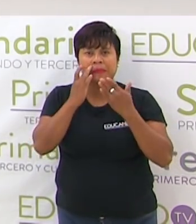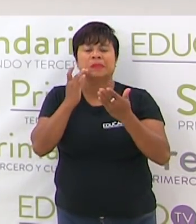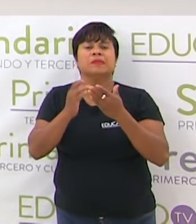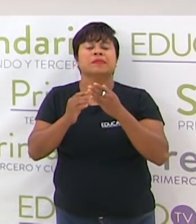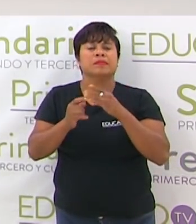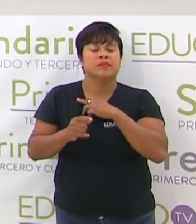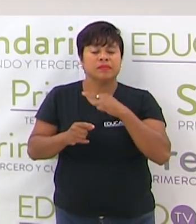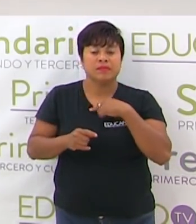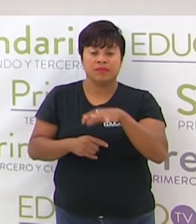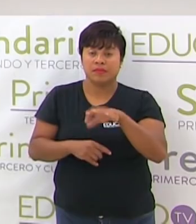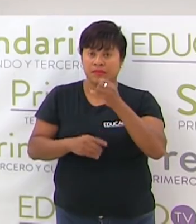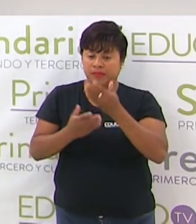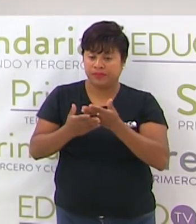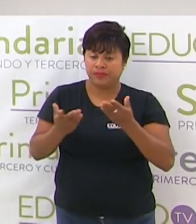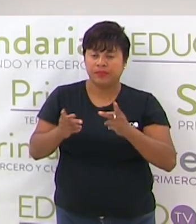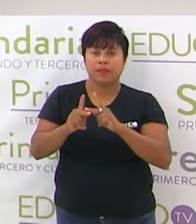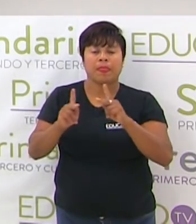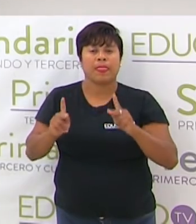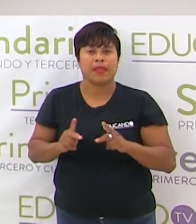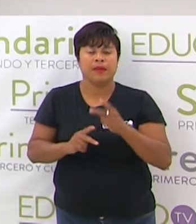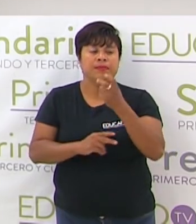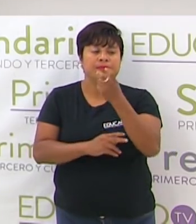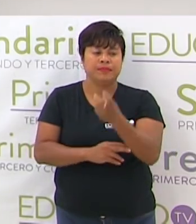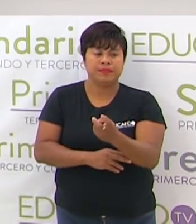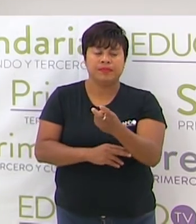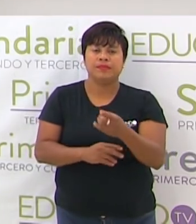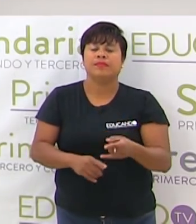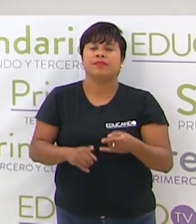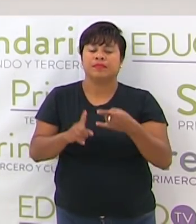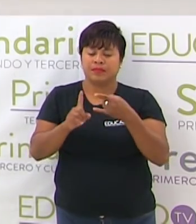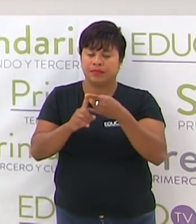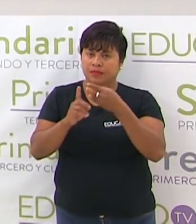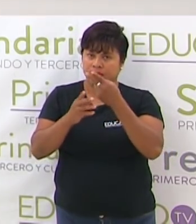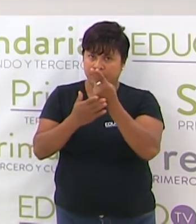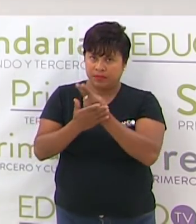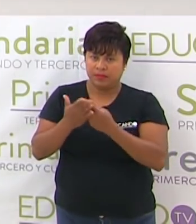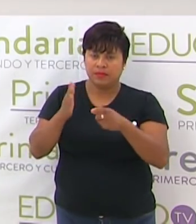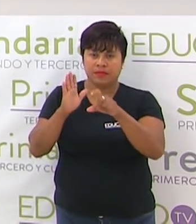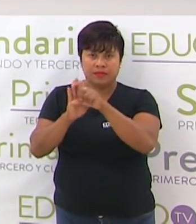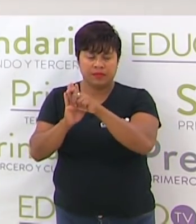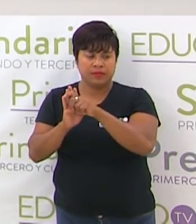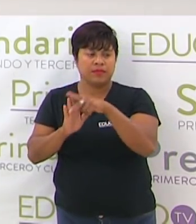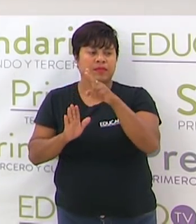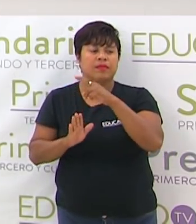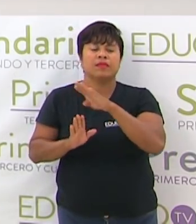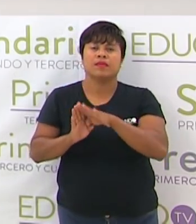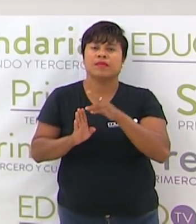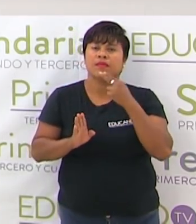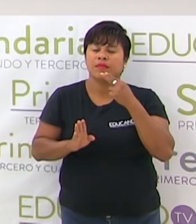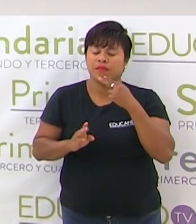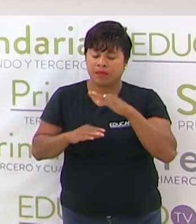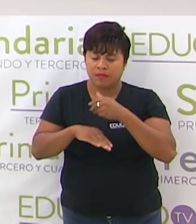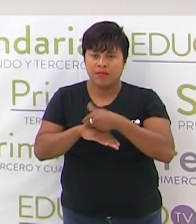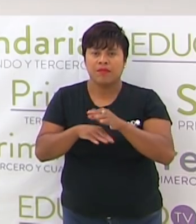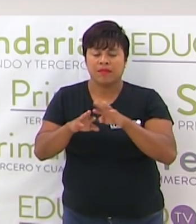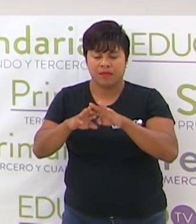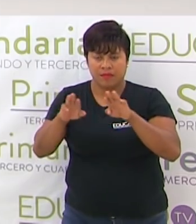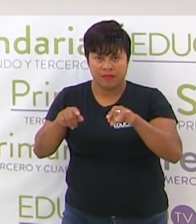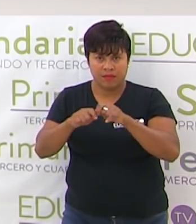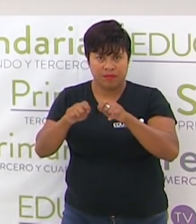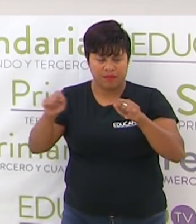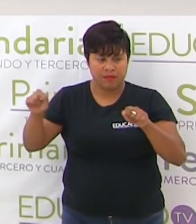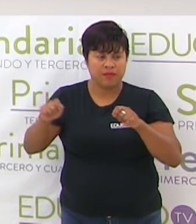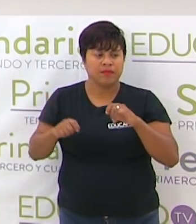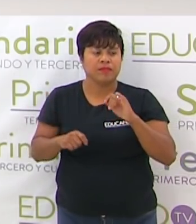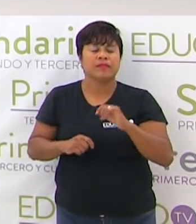a sacar el perímetro de esta figura, pero utilizando la recta